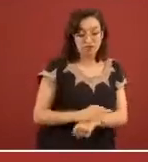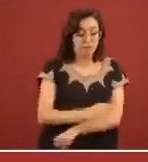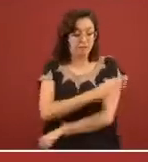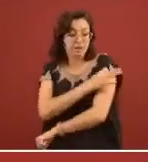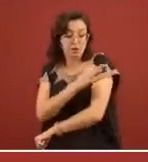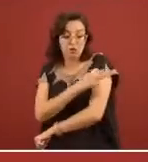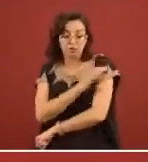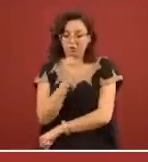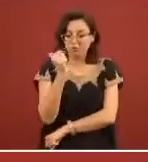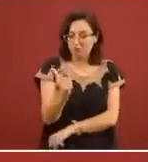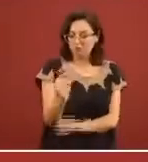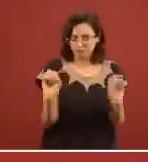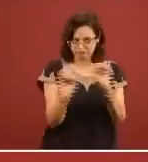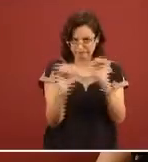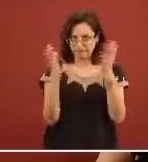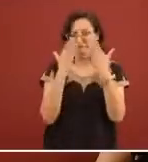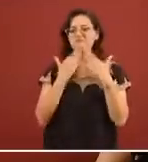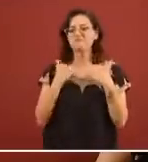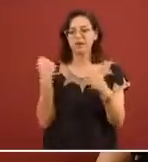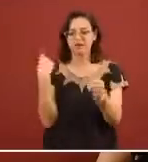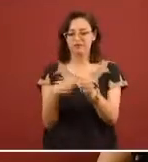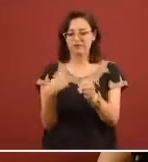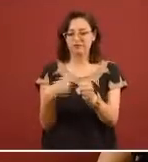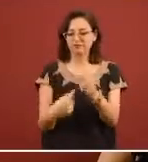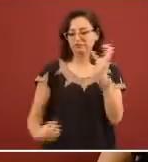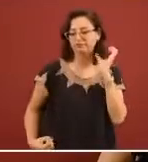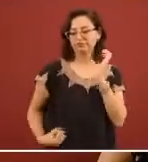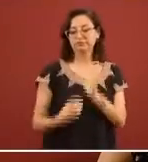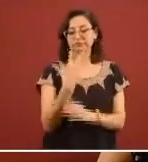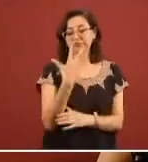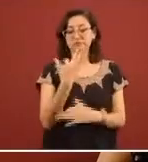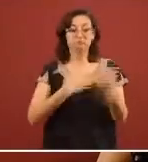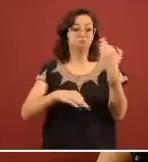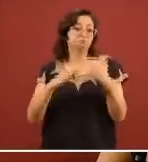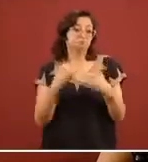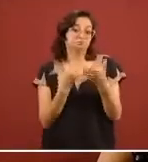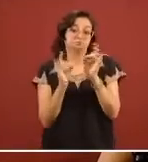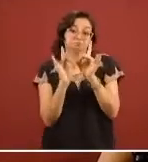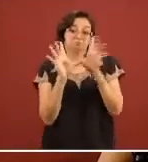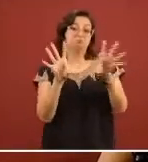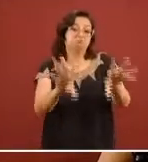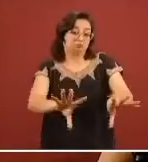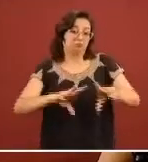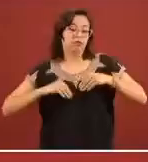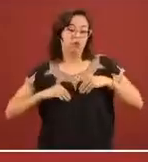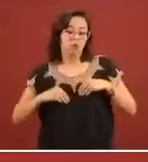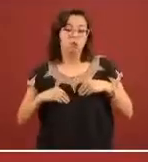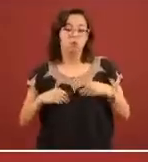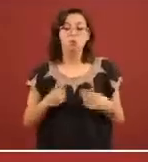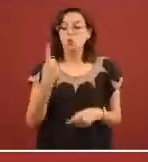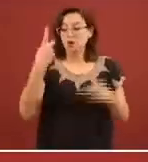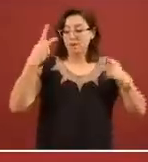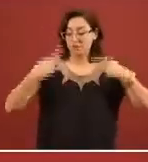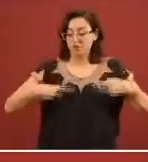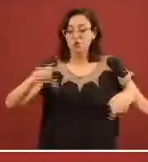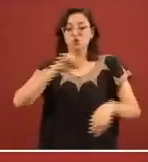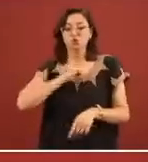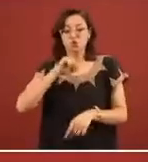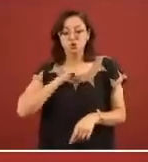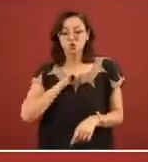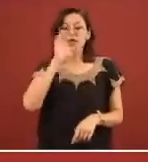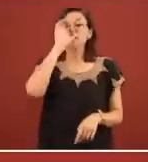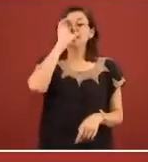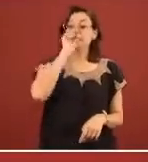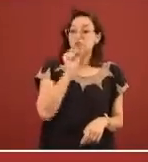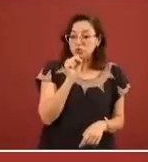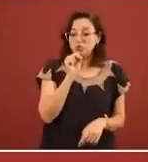vacuna para poder controlar. Entonces, todos los que no hemos enfermado de COVID-19 somos susceptibles. Entonces, si una persona tose y estornuda y encuentra